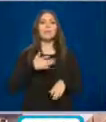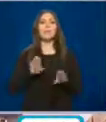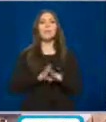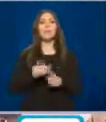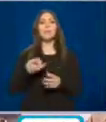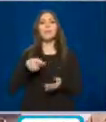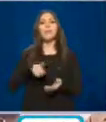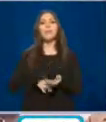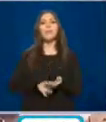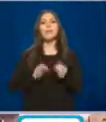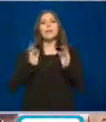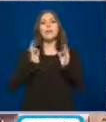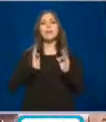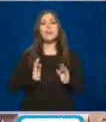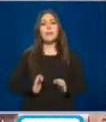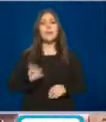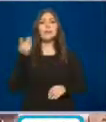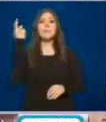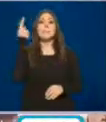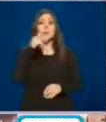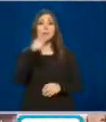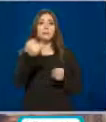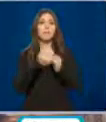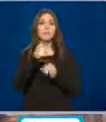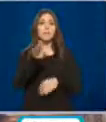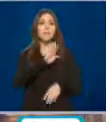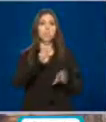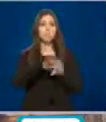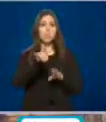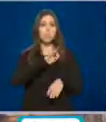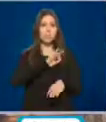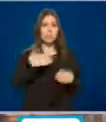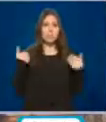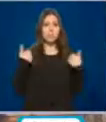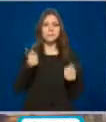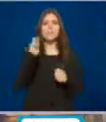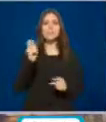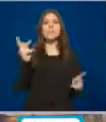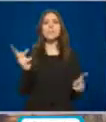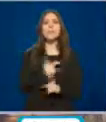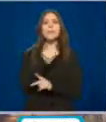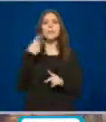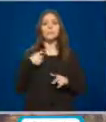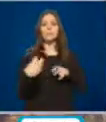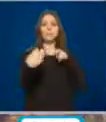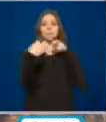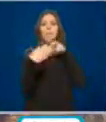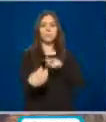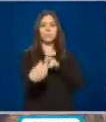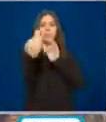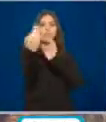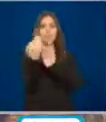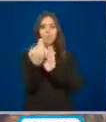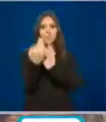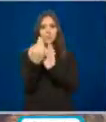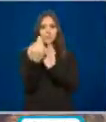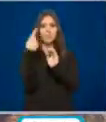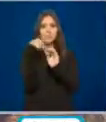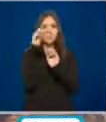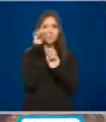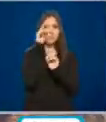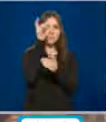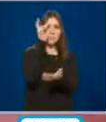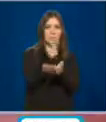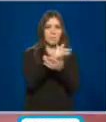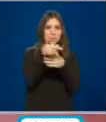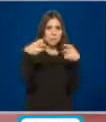pero que además a ti te pueden enseñar qué es lo que está pasando con la persona que tienes enfrente. Si es que está tensa, si es que está